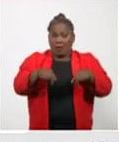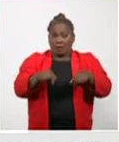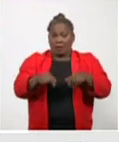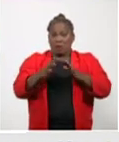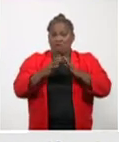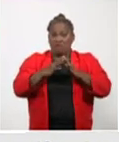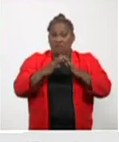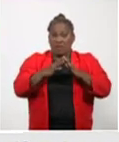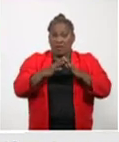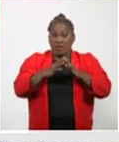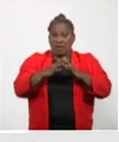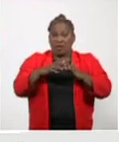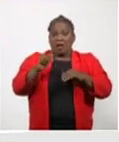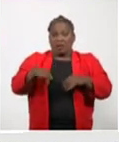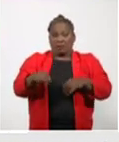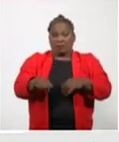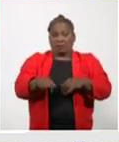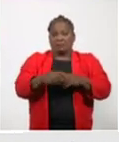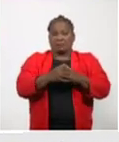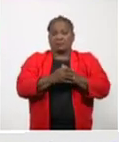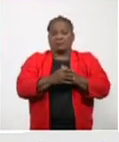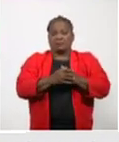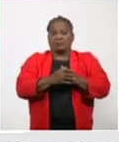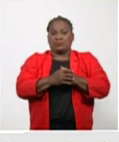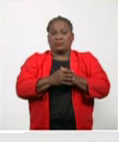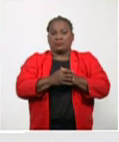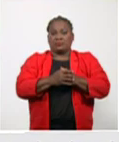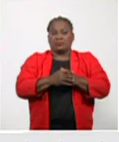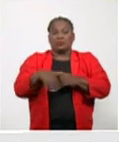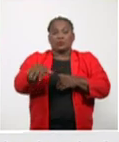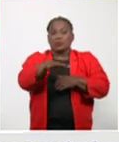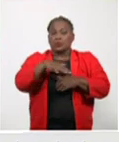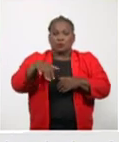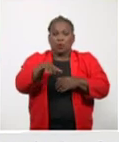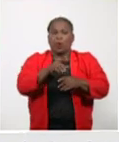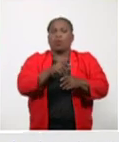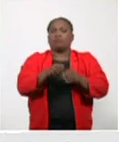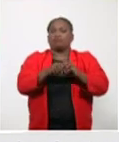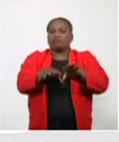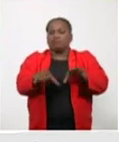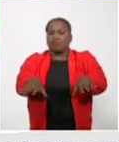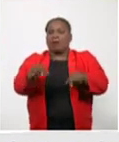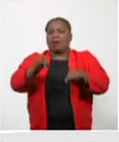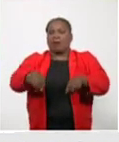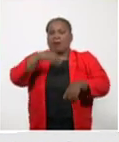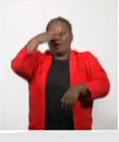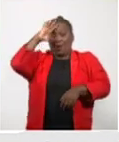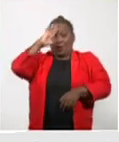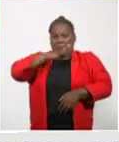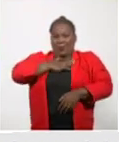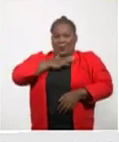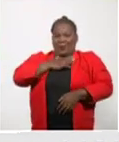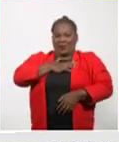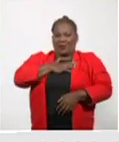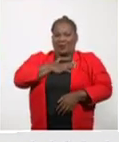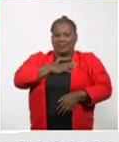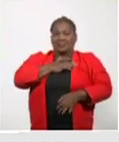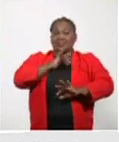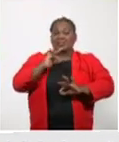sí, todos son casos autóctonos de transmisión en nuestro país. Como habíamos dicho, un total